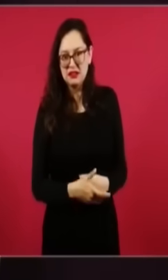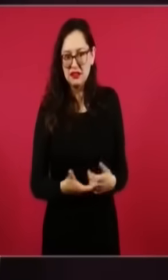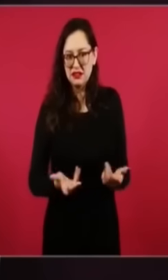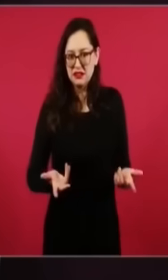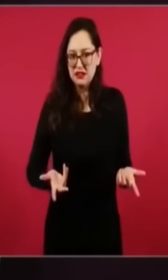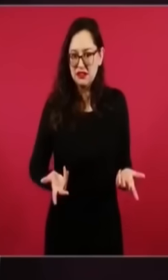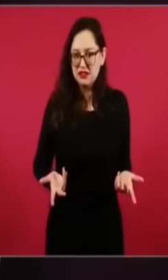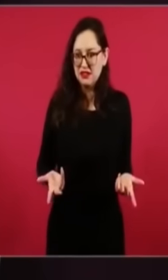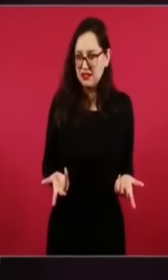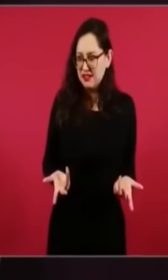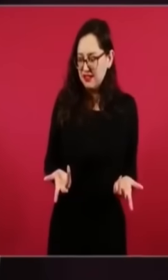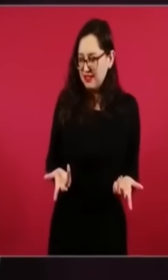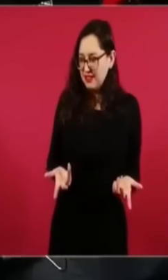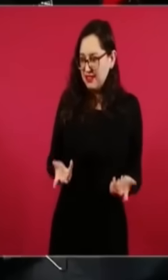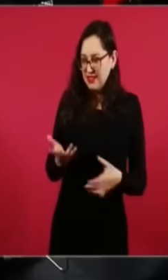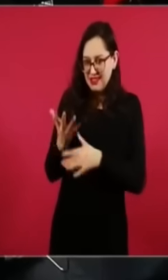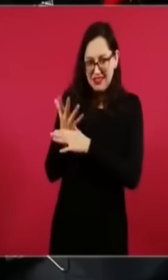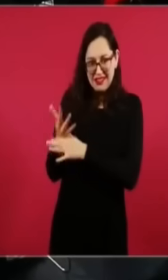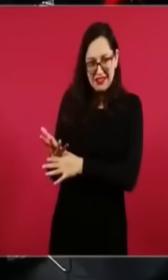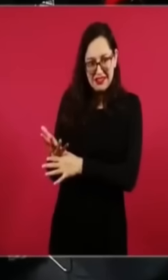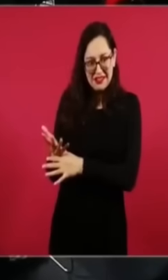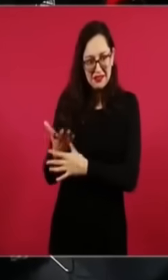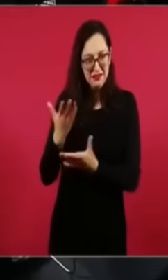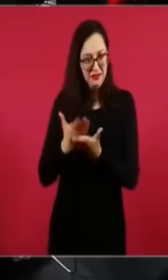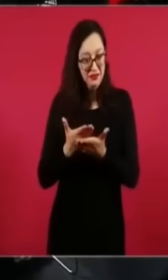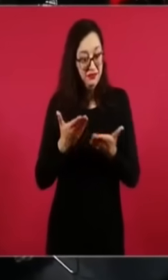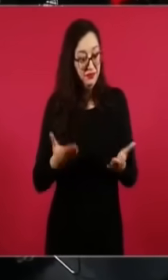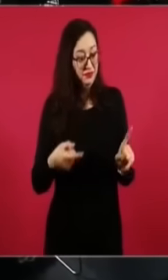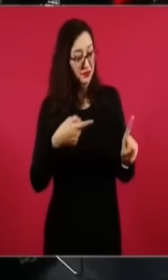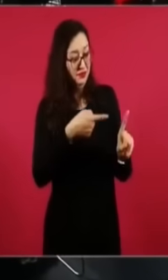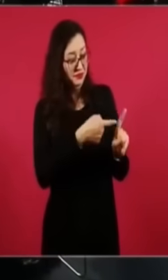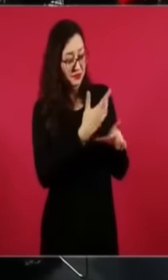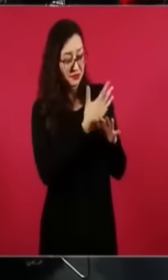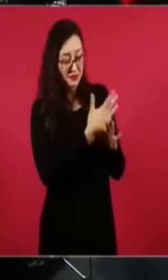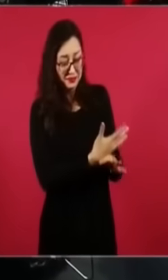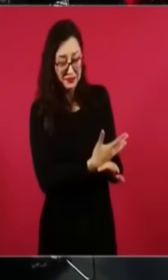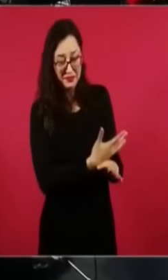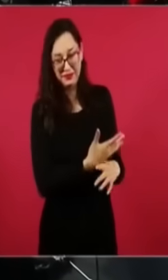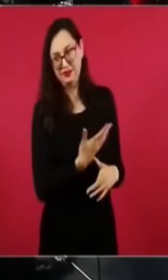Sí, y así podríamos sacar